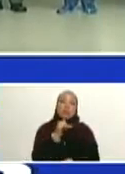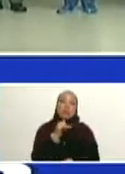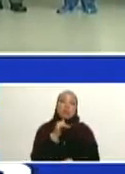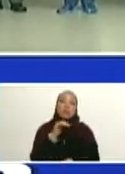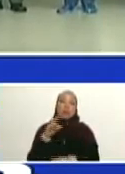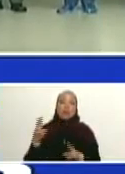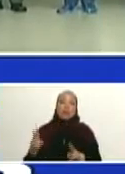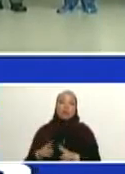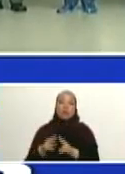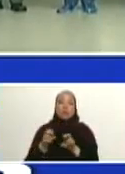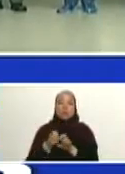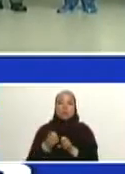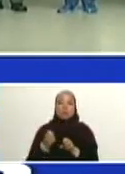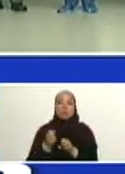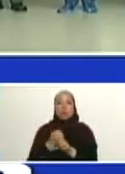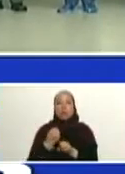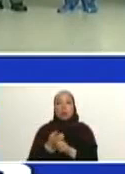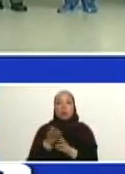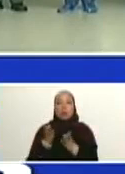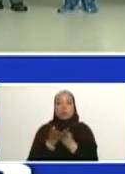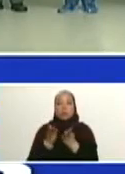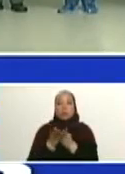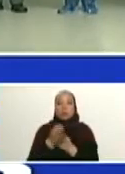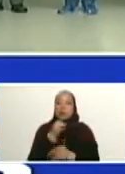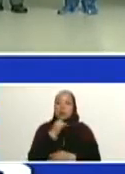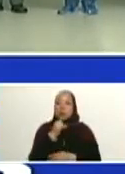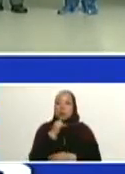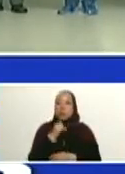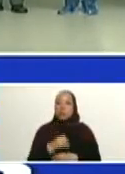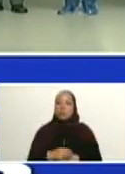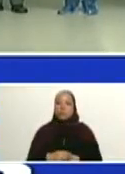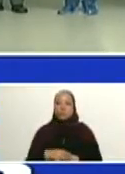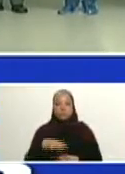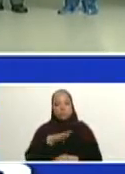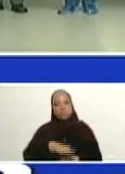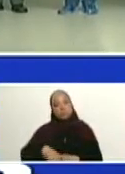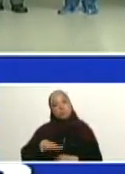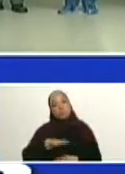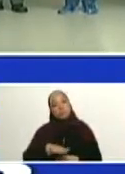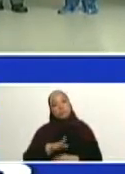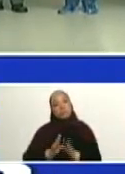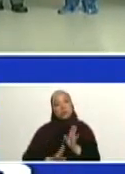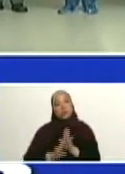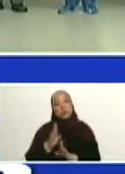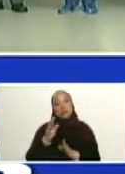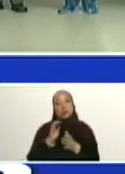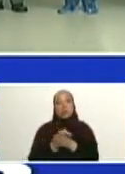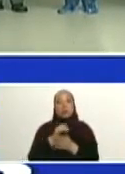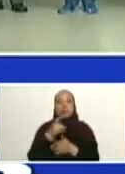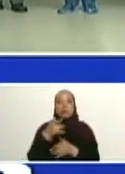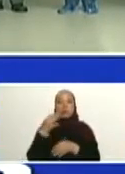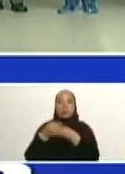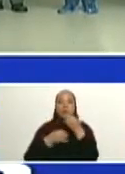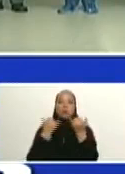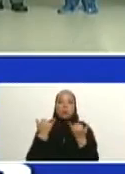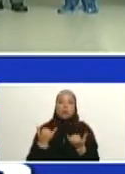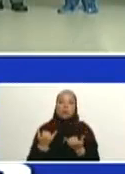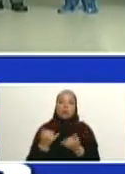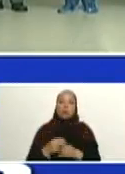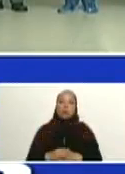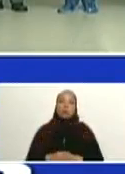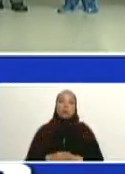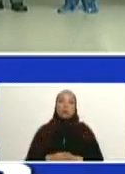se encuentran en la Unidad Básica Nacional Ambrosio Plaza. Adelante, compañero Freddy Rodríguez.